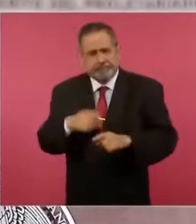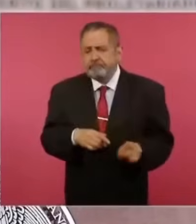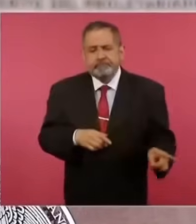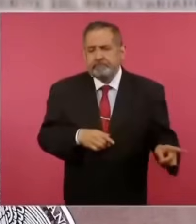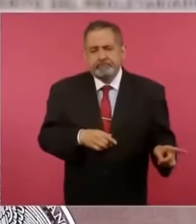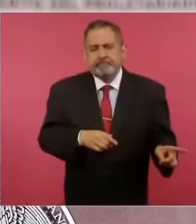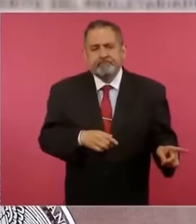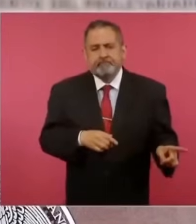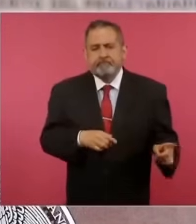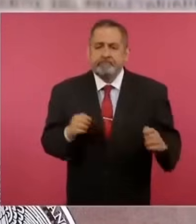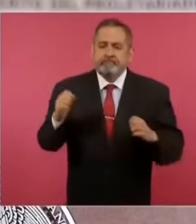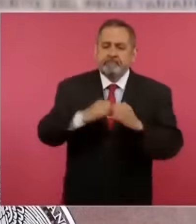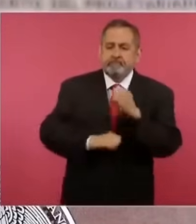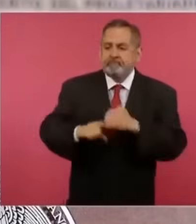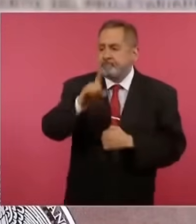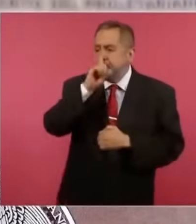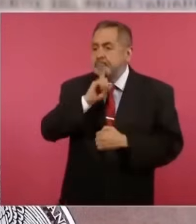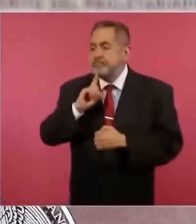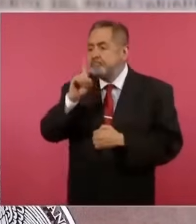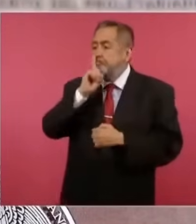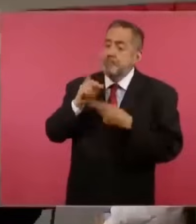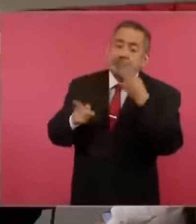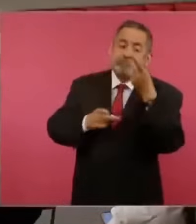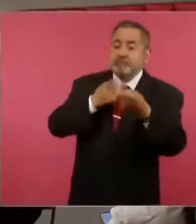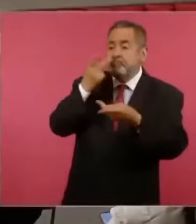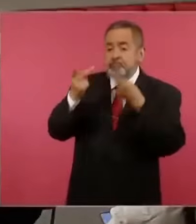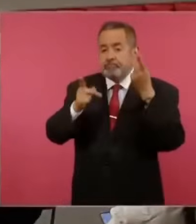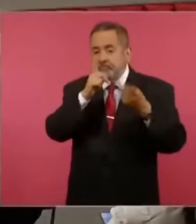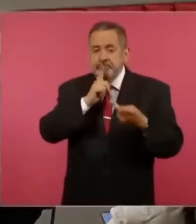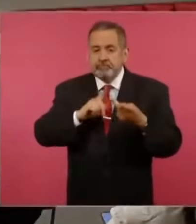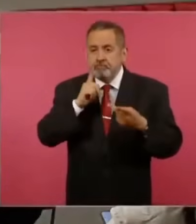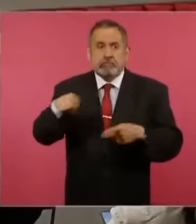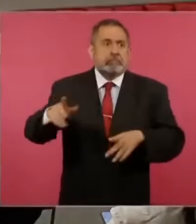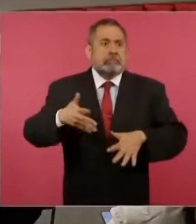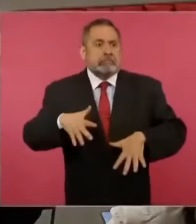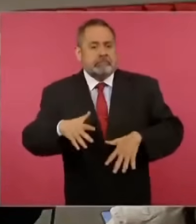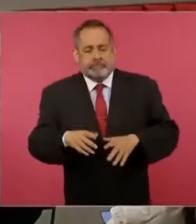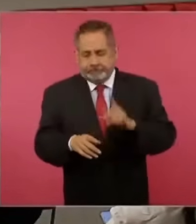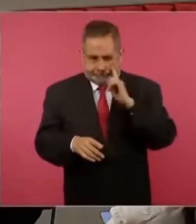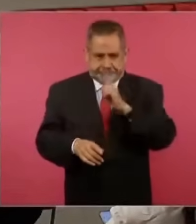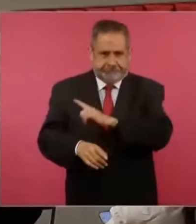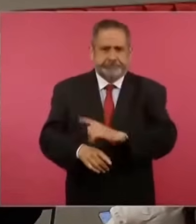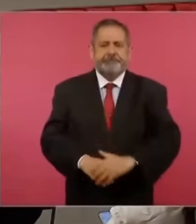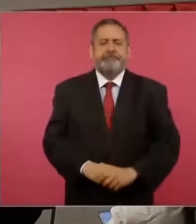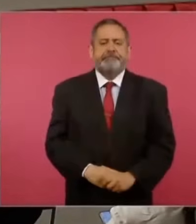decidir, deciden mentirles para causar miedo. Vamos a ver Infodemia.